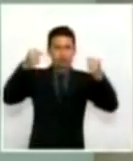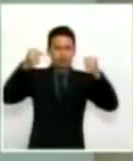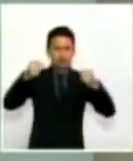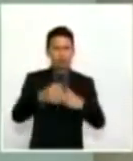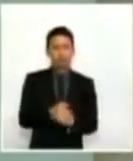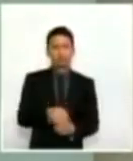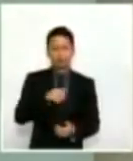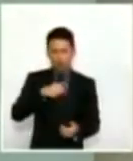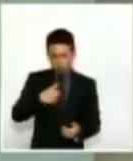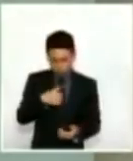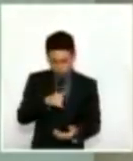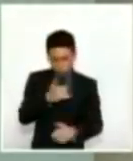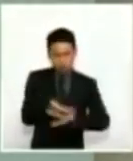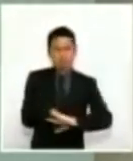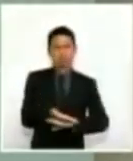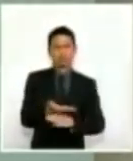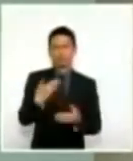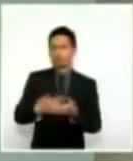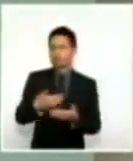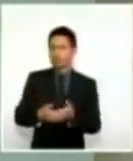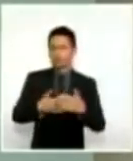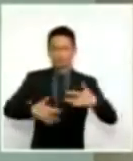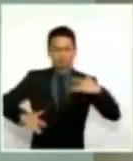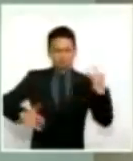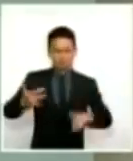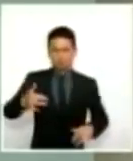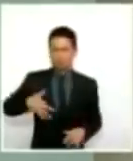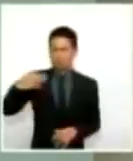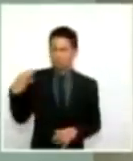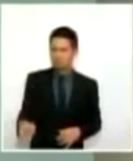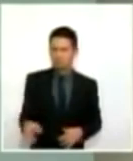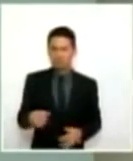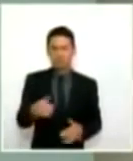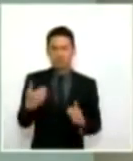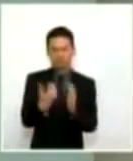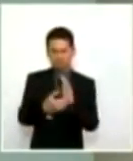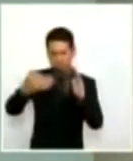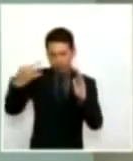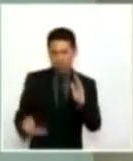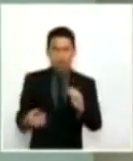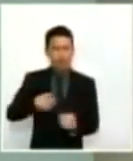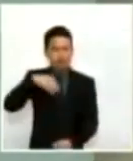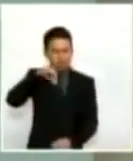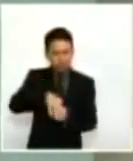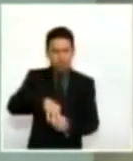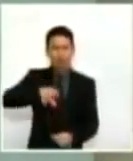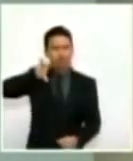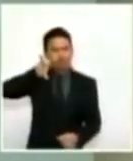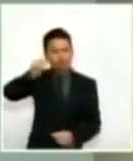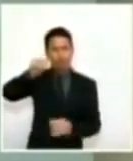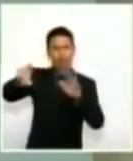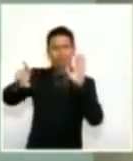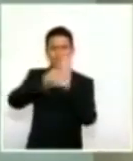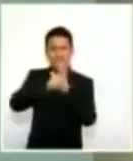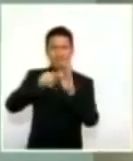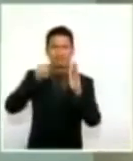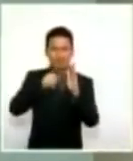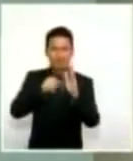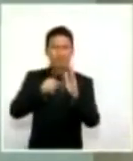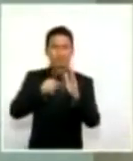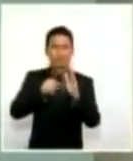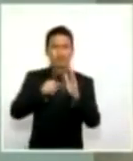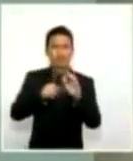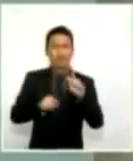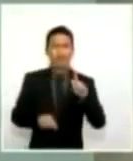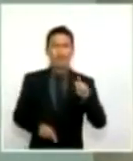la constancia de mi indignación y de reafirmación a nuestro voto negativo a este fuero militar, que